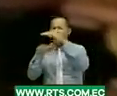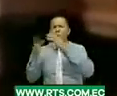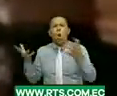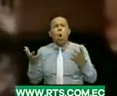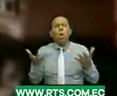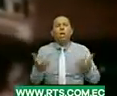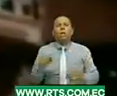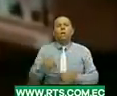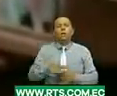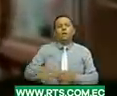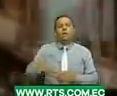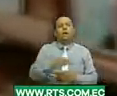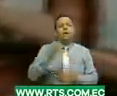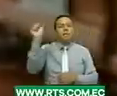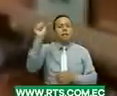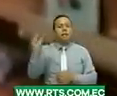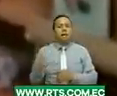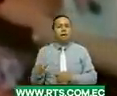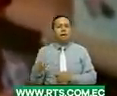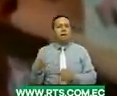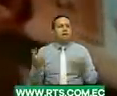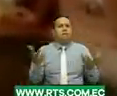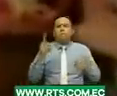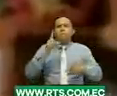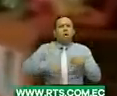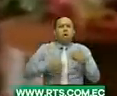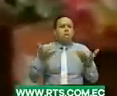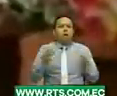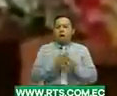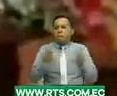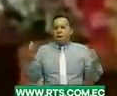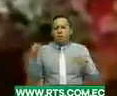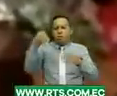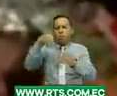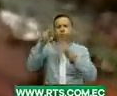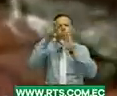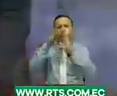sucede en una ciudad italiana. Los detalles en pocos minutos.